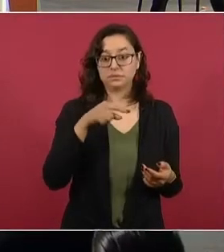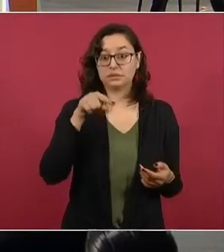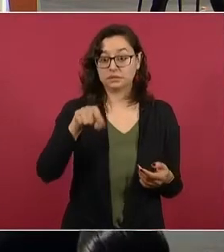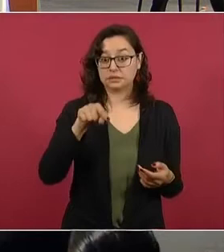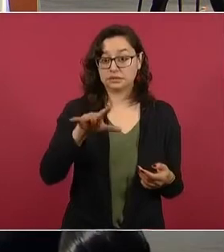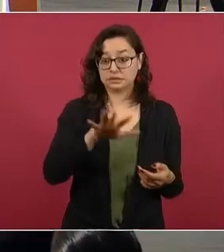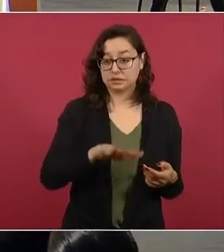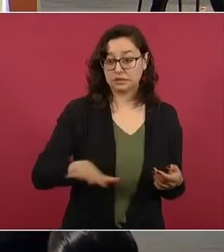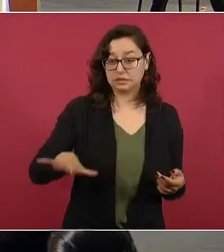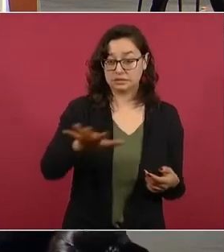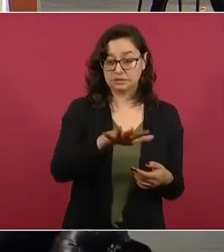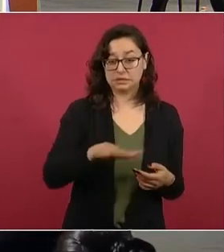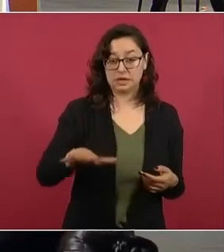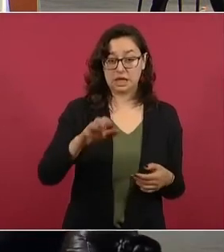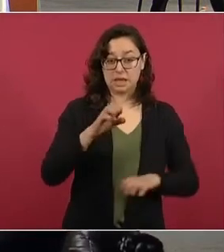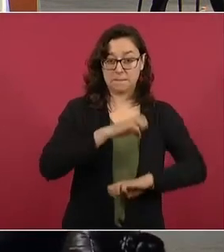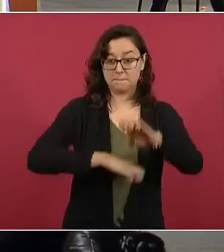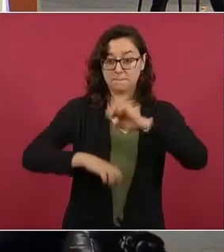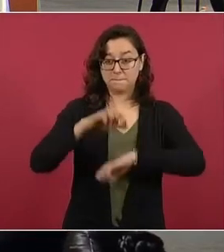destrucción